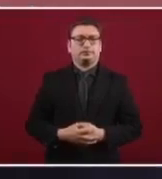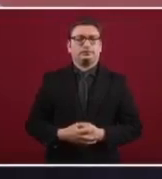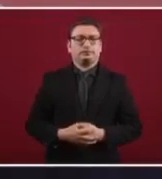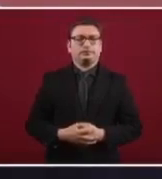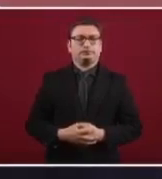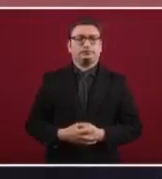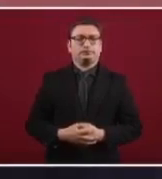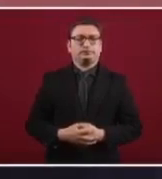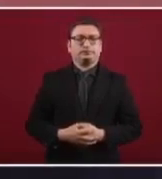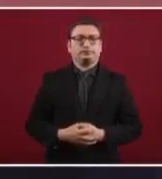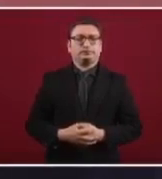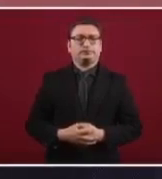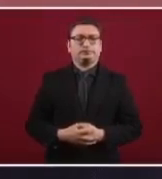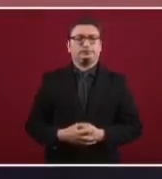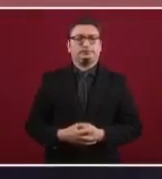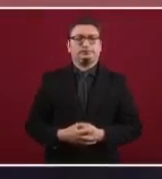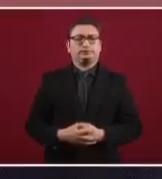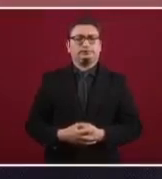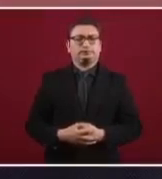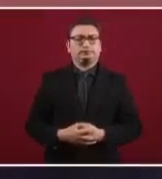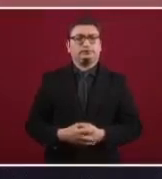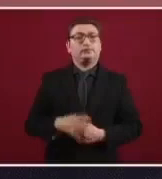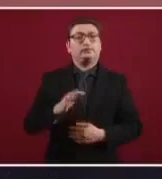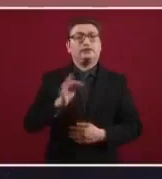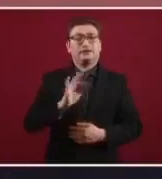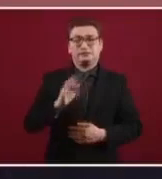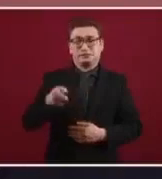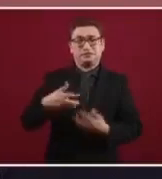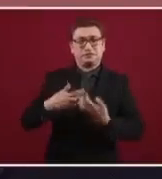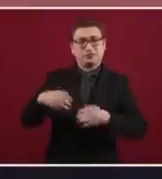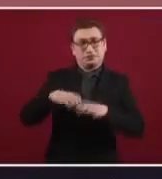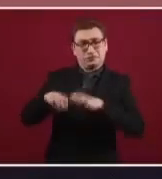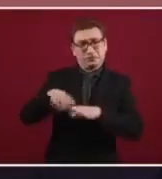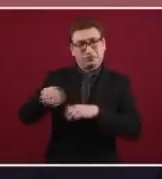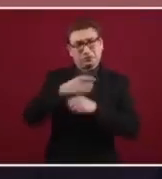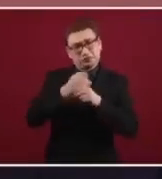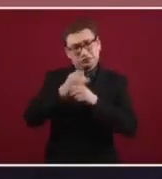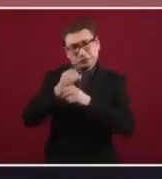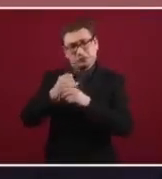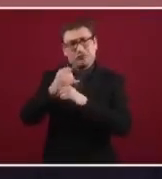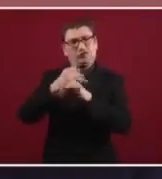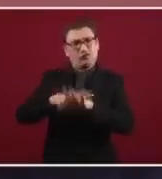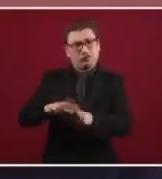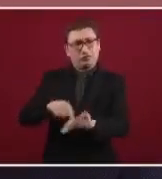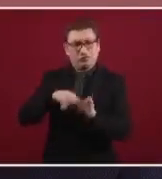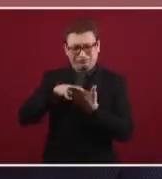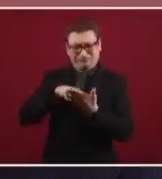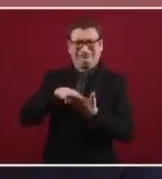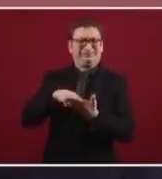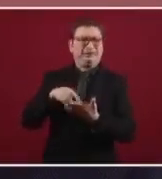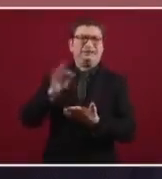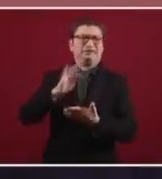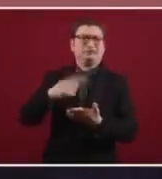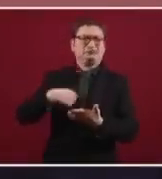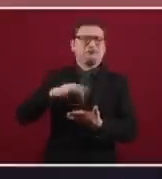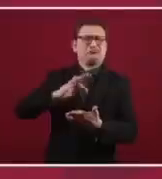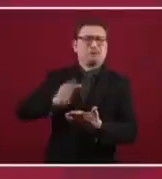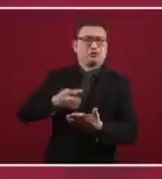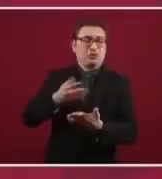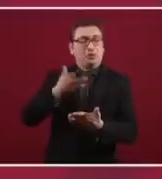con lo que dicen las calificadoras, como sucedió